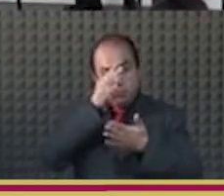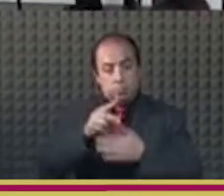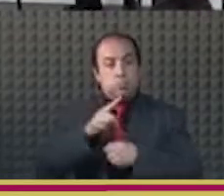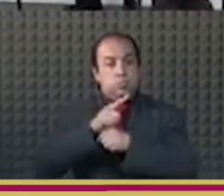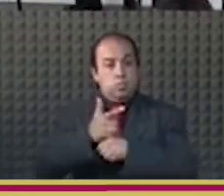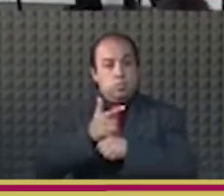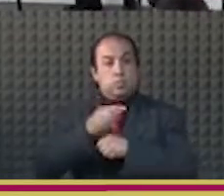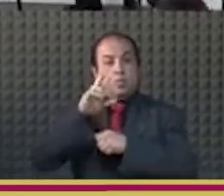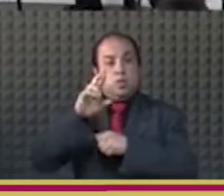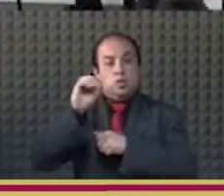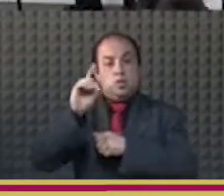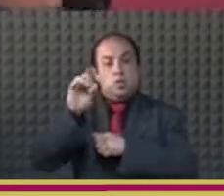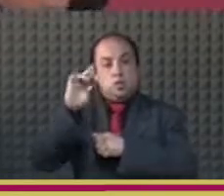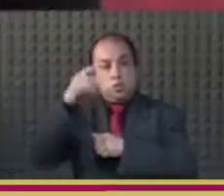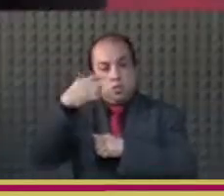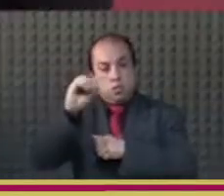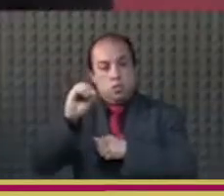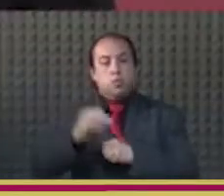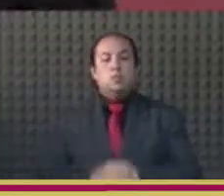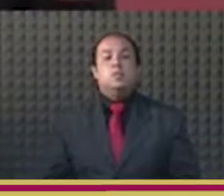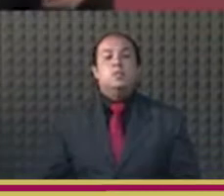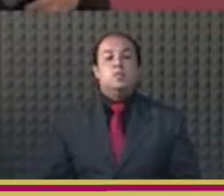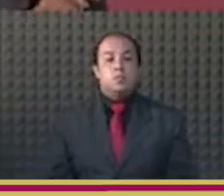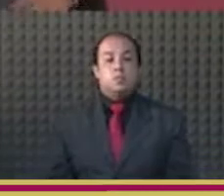licenciado Rodrigo Ramírez Quintana.